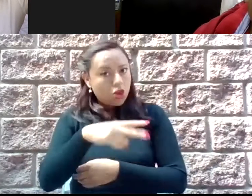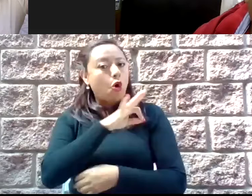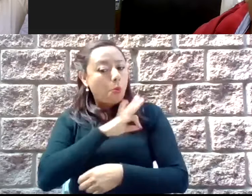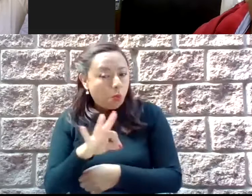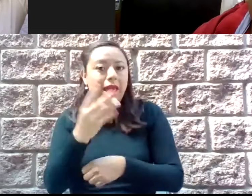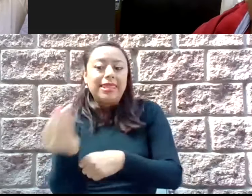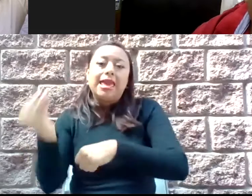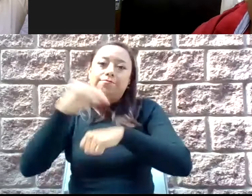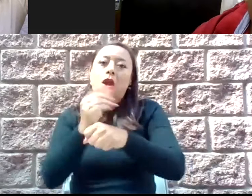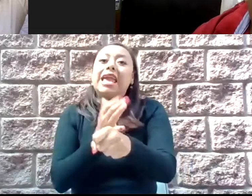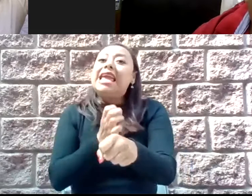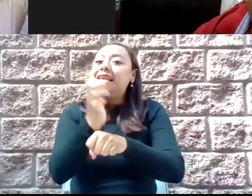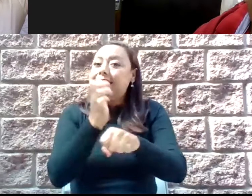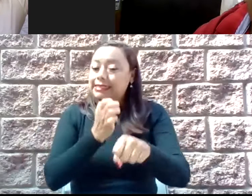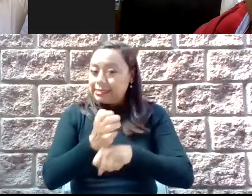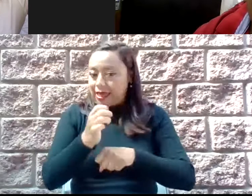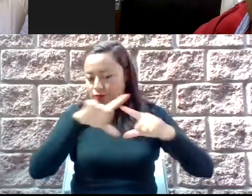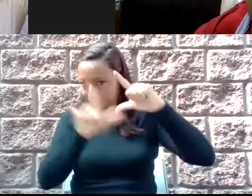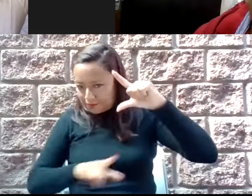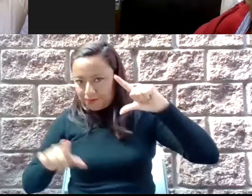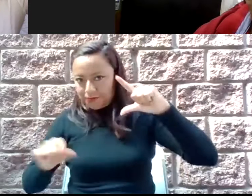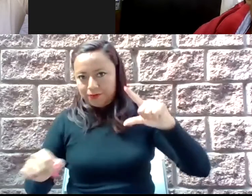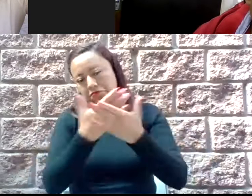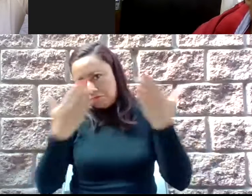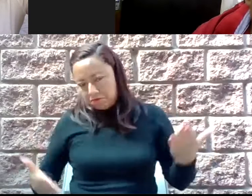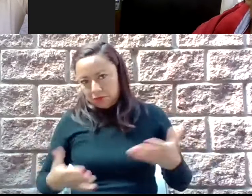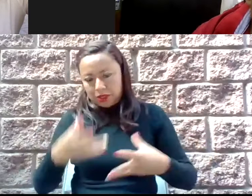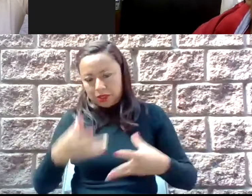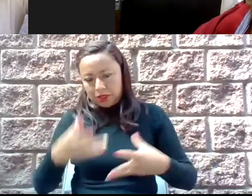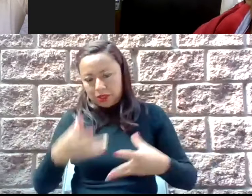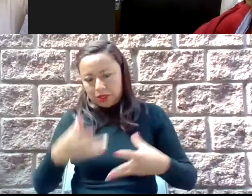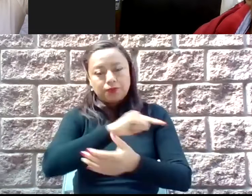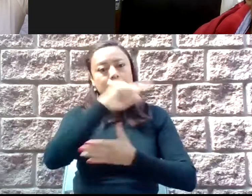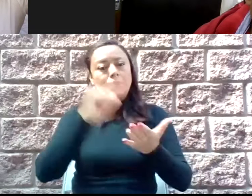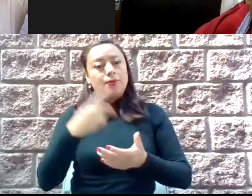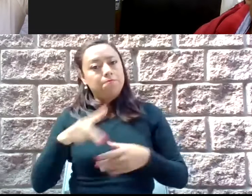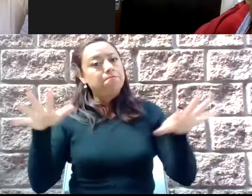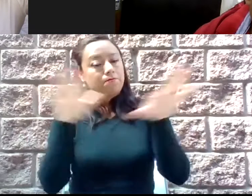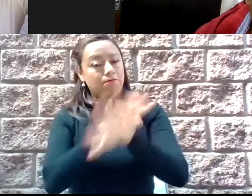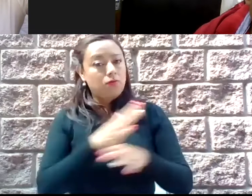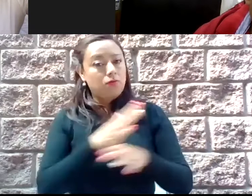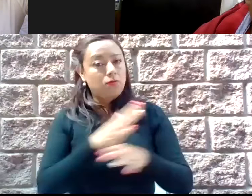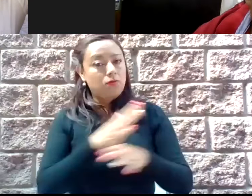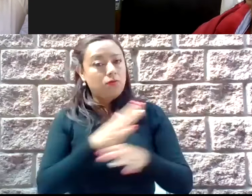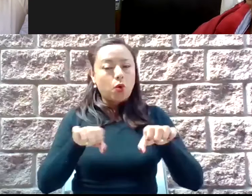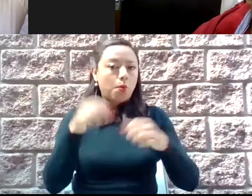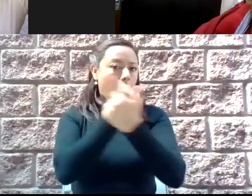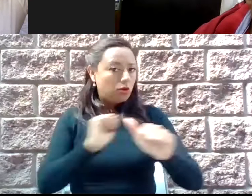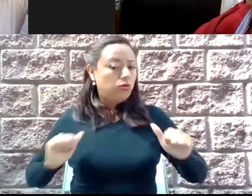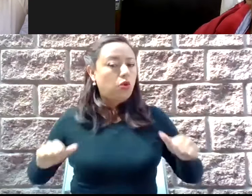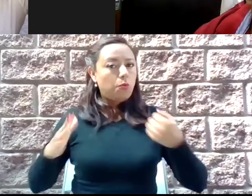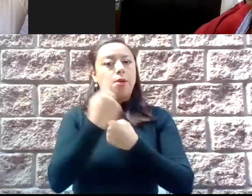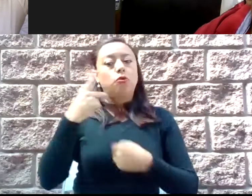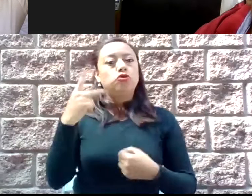la República, por lo que su estructura y ley orgánica cambiaron, conservando la condición de autonomía respecto a su forma de gobierno